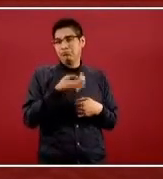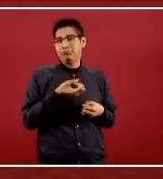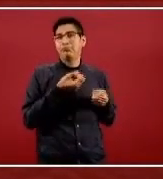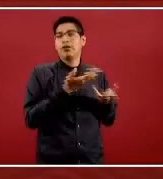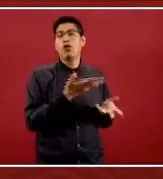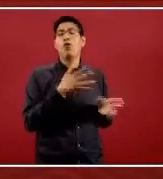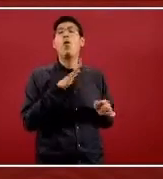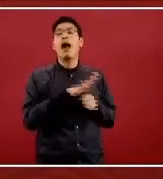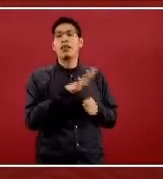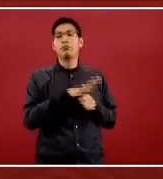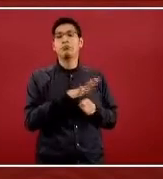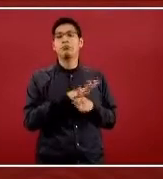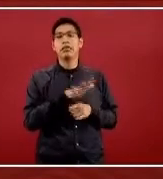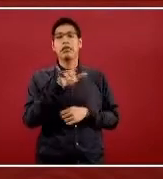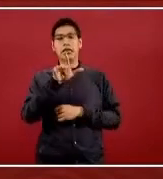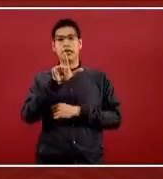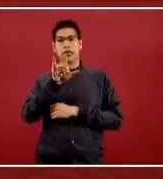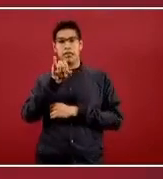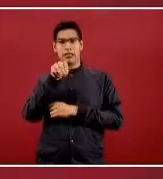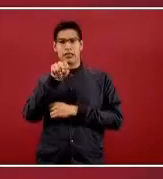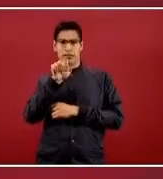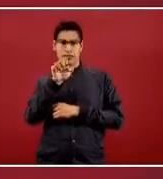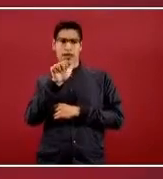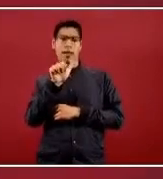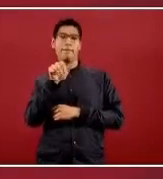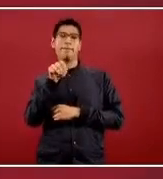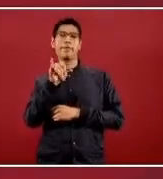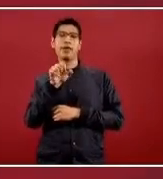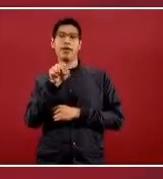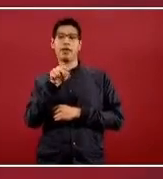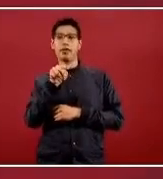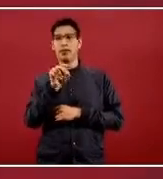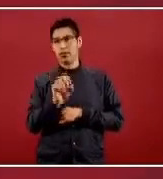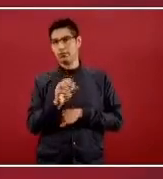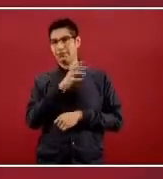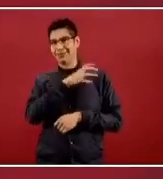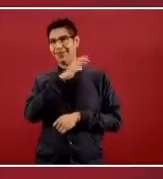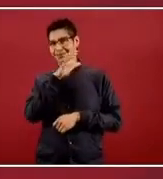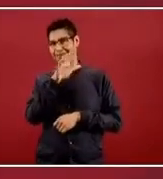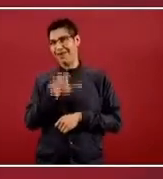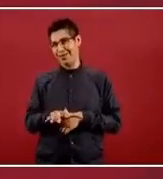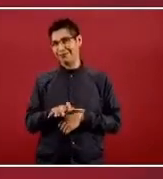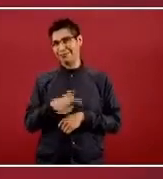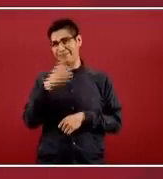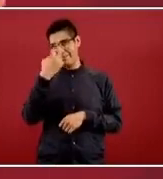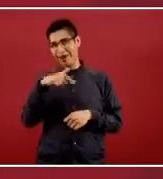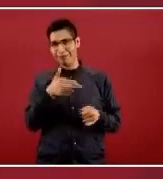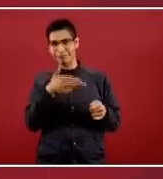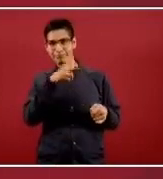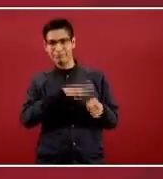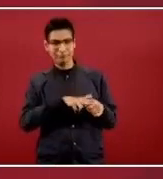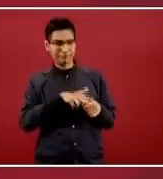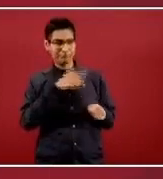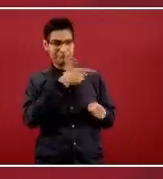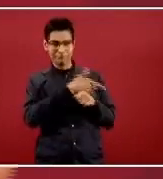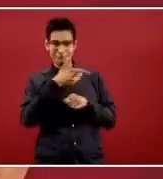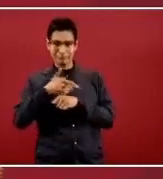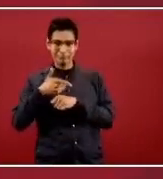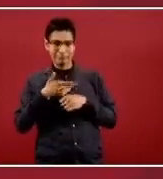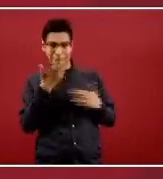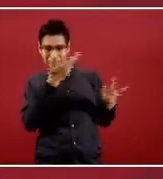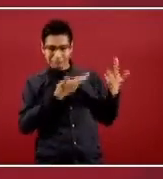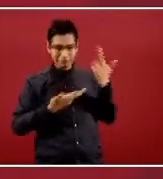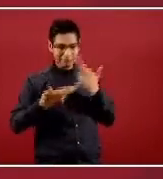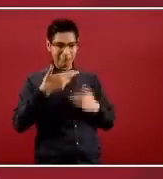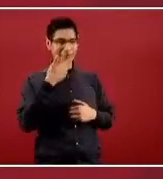Reconversión Hospitalaria. Esto ha sido un producto de trabajo de varias semanas en donde hemos ido reconociendo las capacidades instaladas de